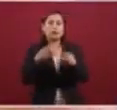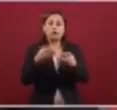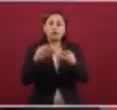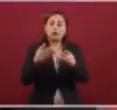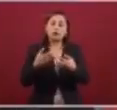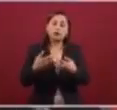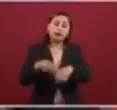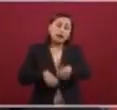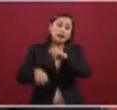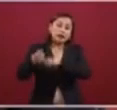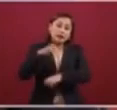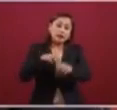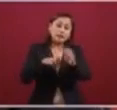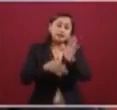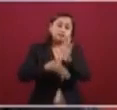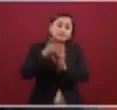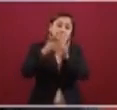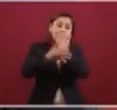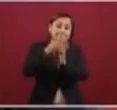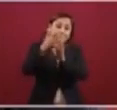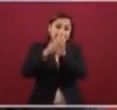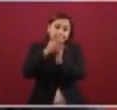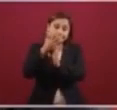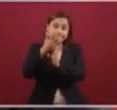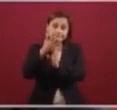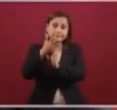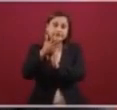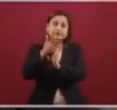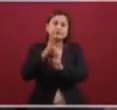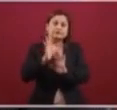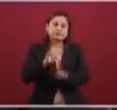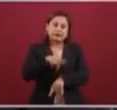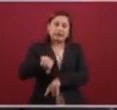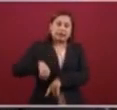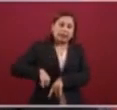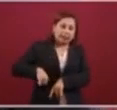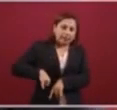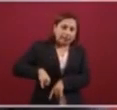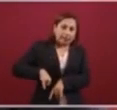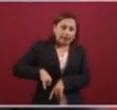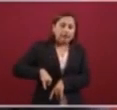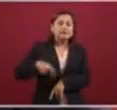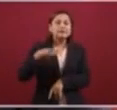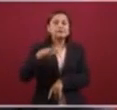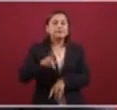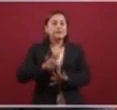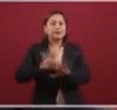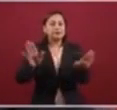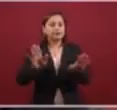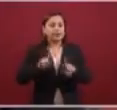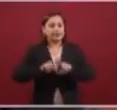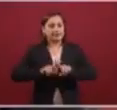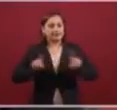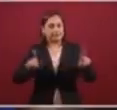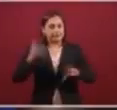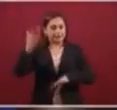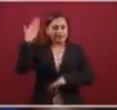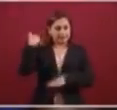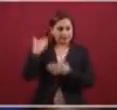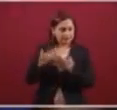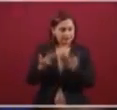pero ya no es el tiempo de antes ahora el único amo